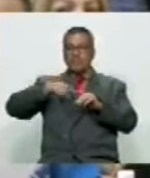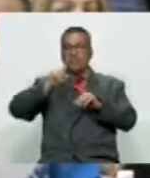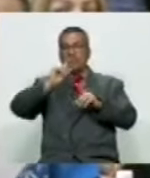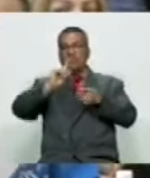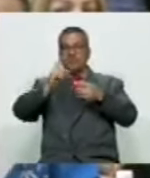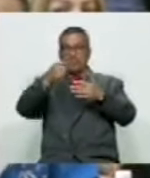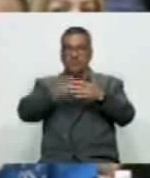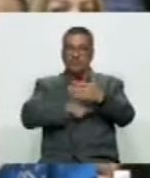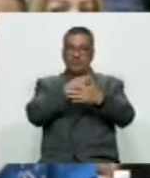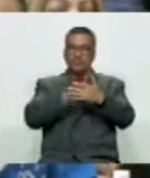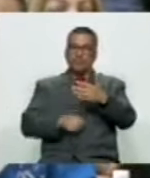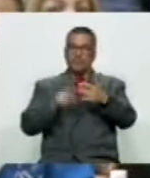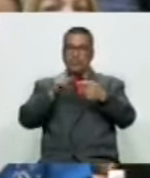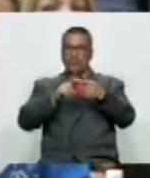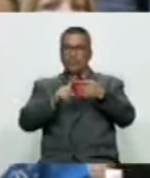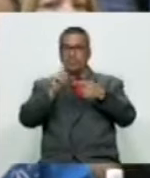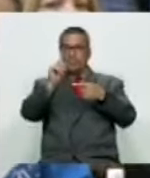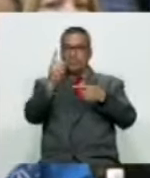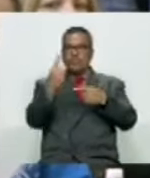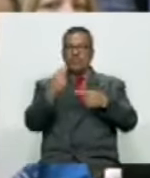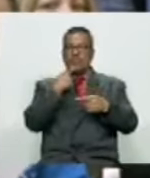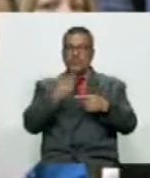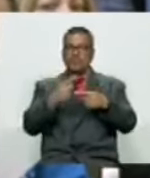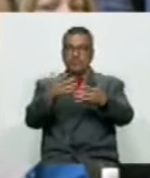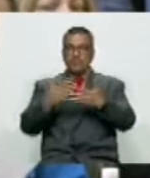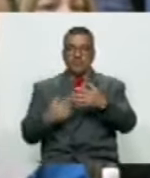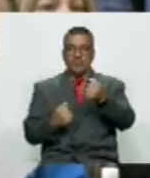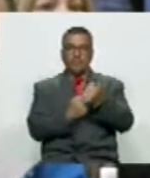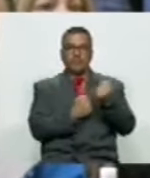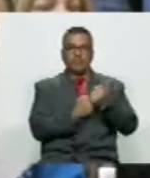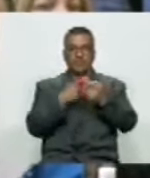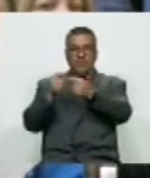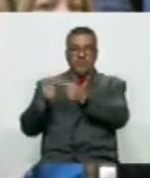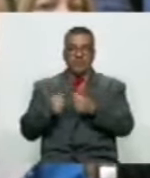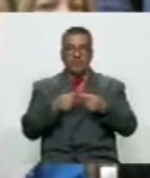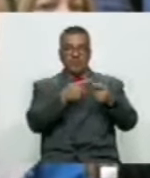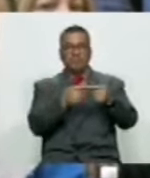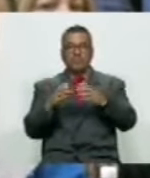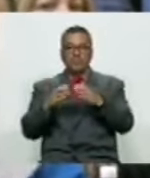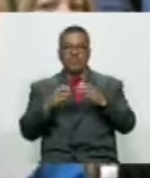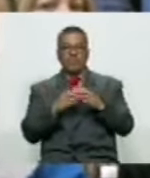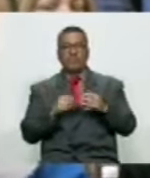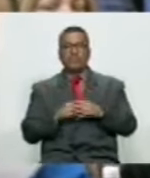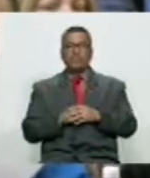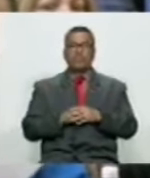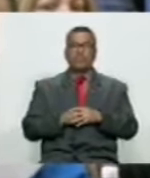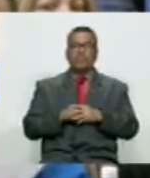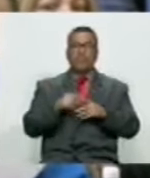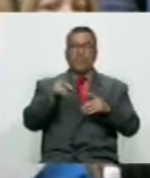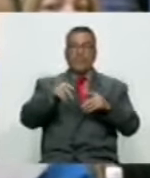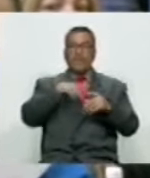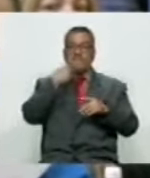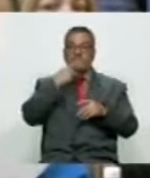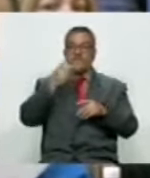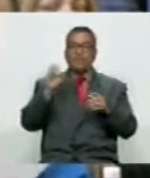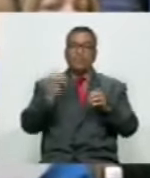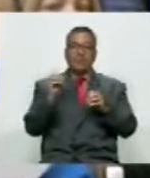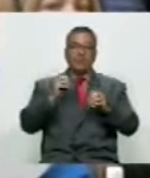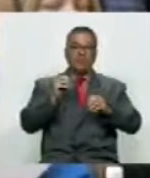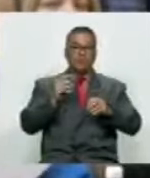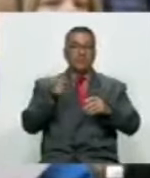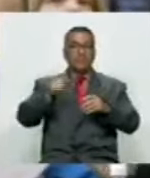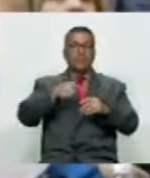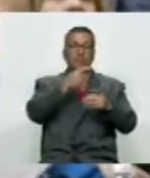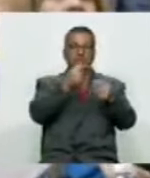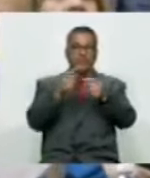siguientes prohibiciones. En el punto 1 dice recibir aportes económicos destinados a organizaciones con fines políticos o realizar